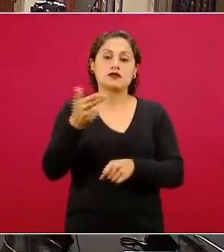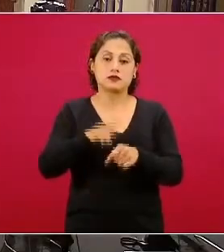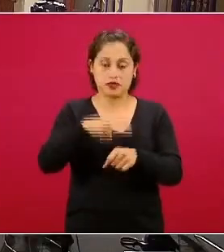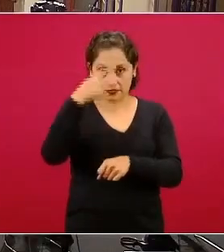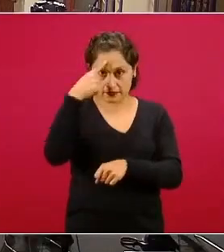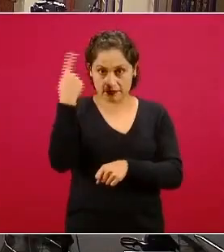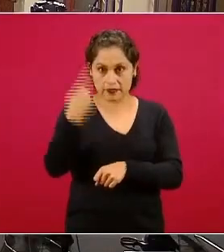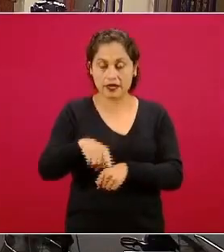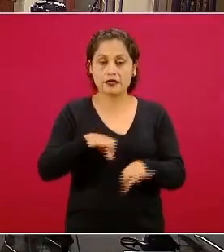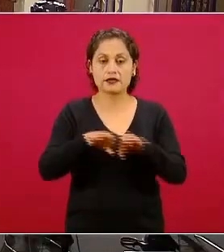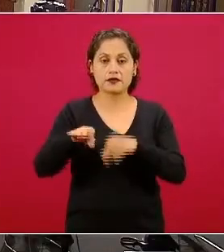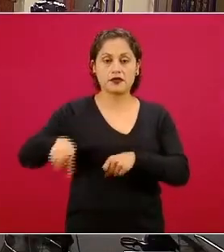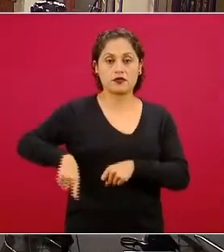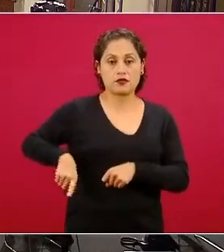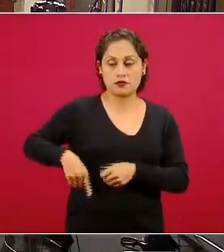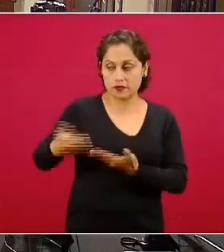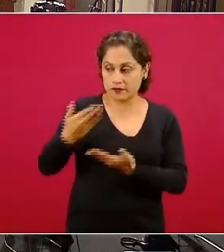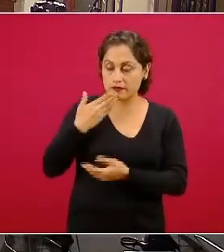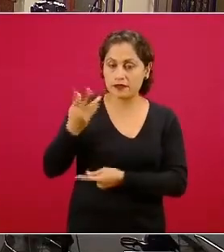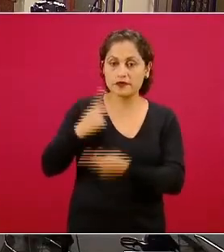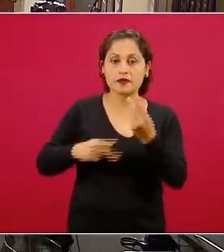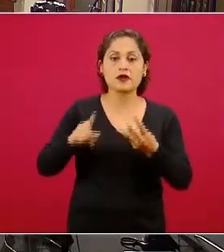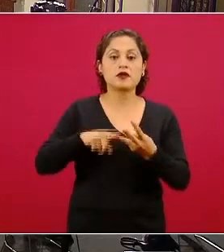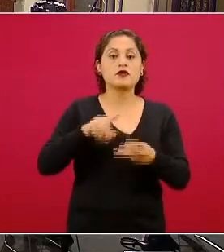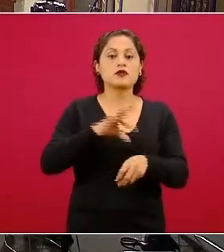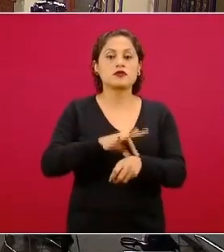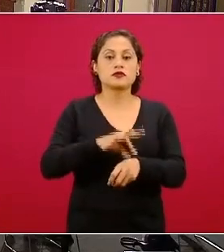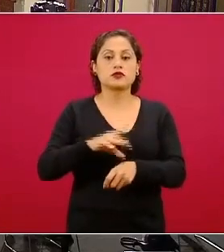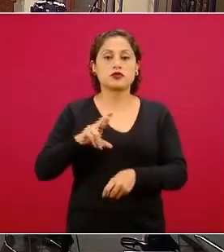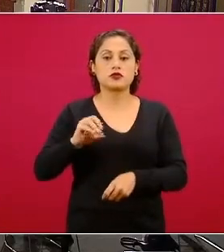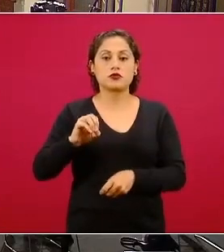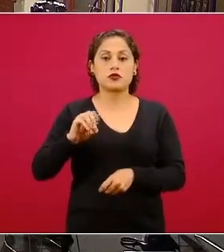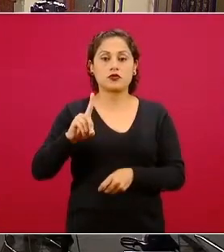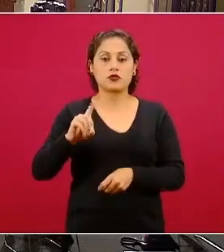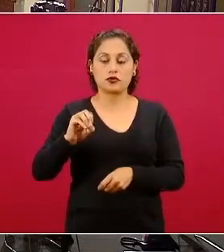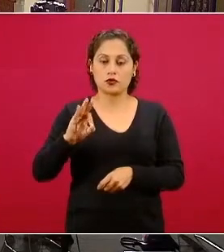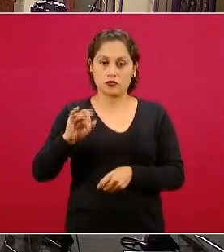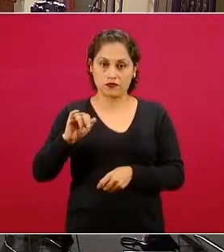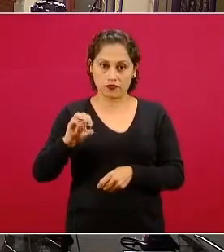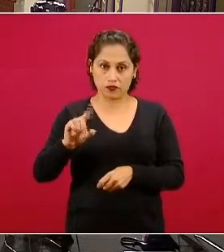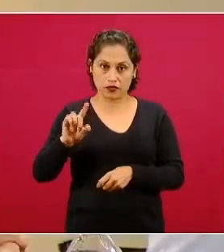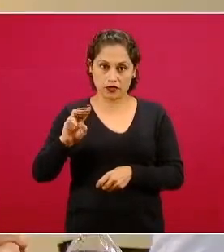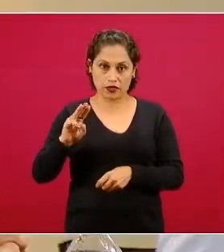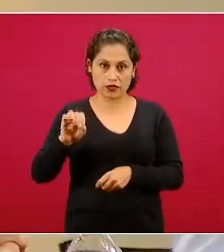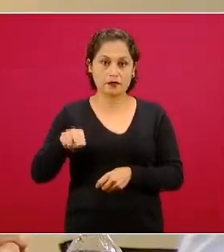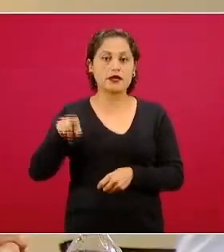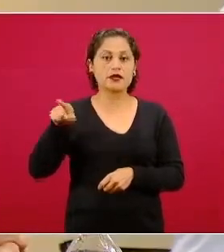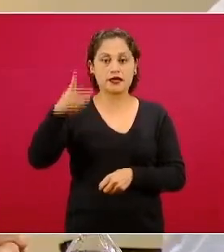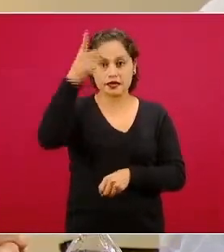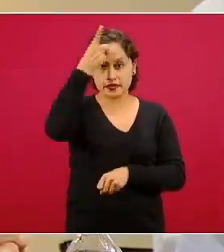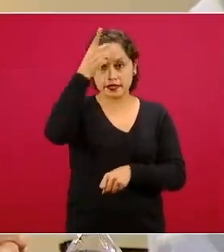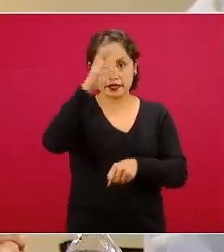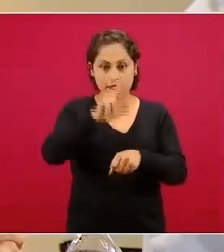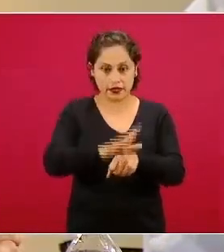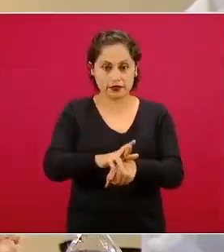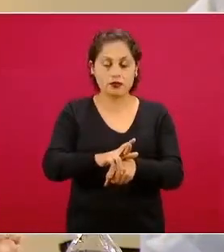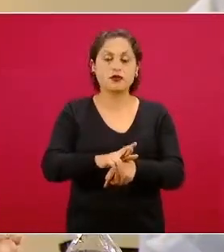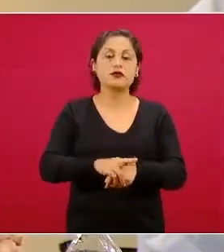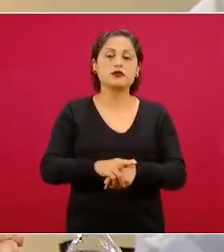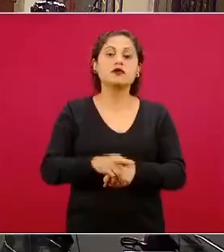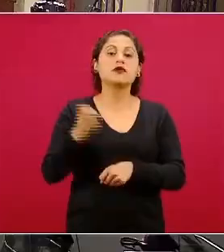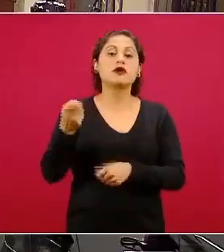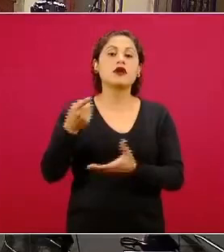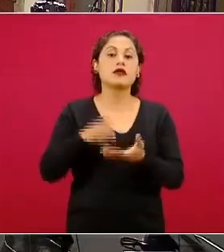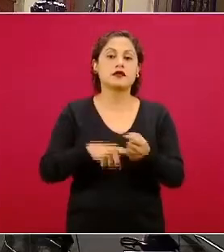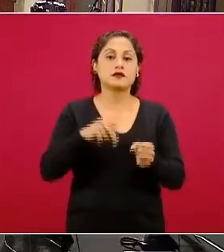Ramiro. Y el doctor Rodolfo Lehmann Mendoza, quien es el director o gerente de los servicios médicos de